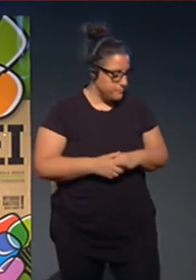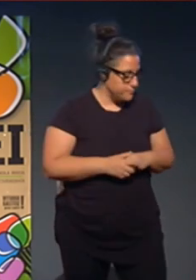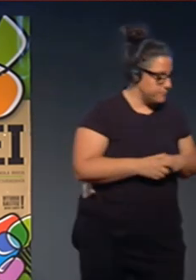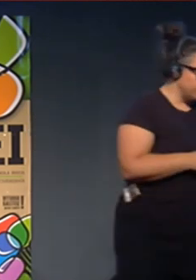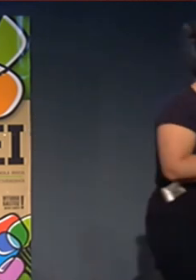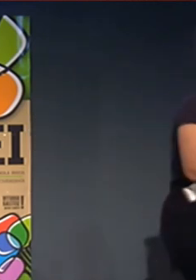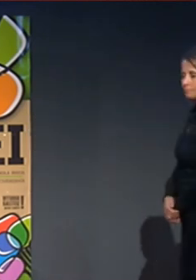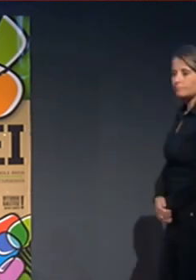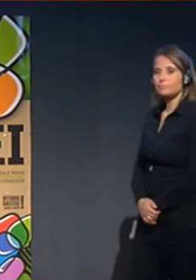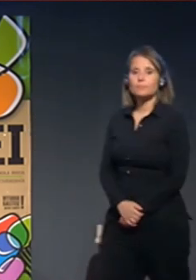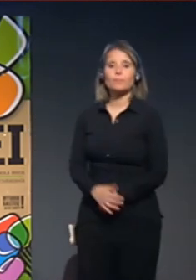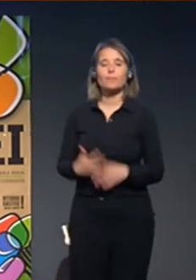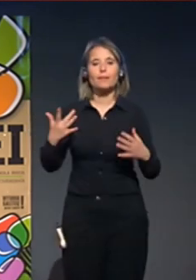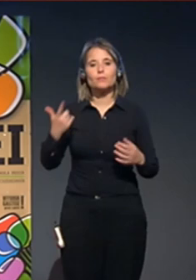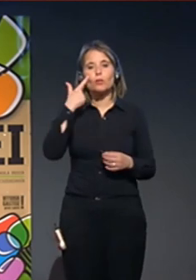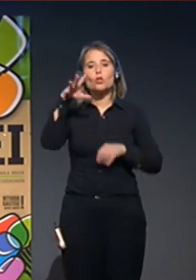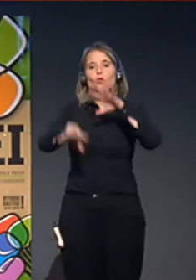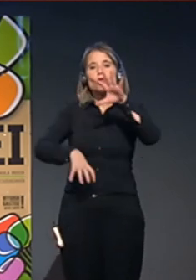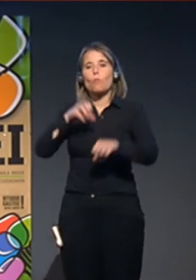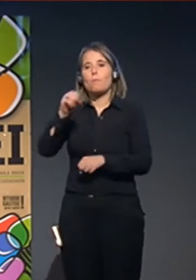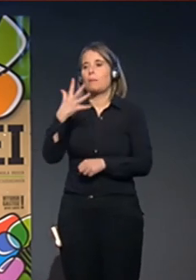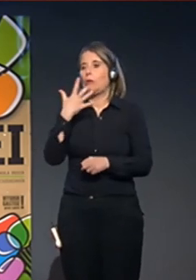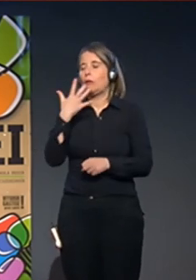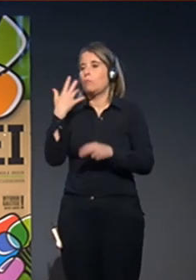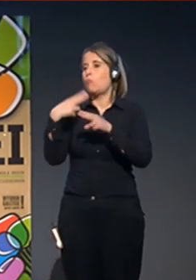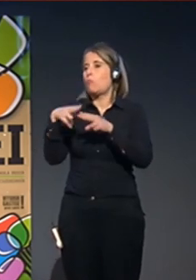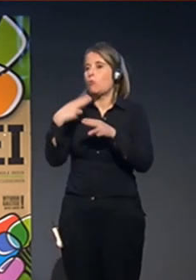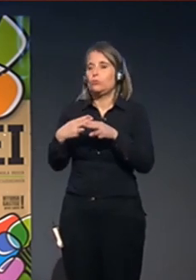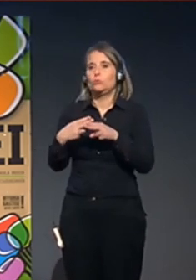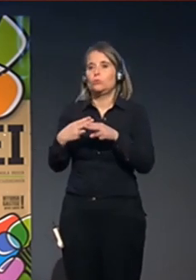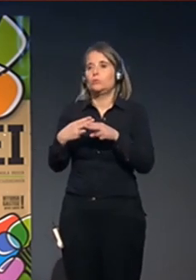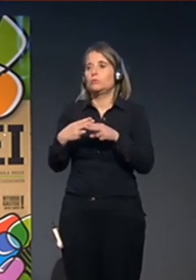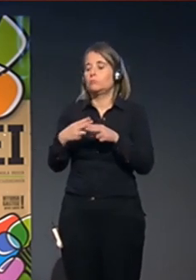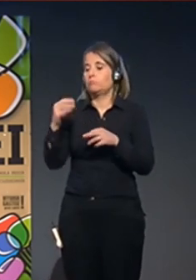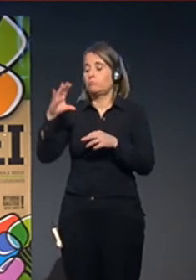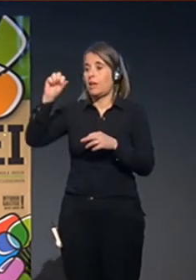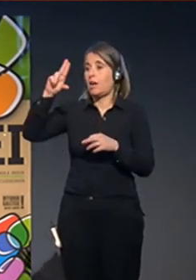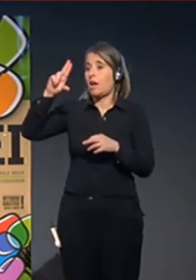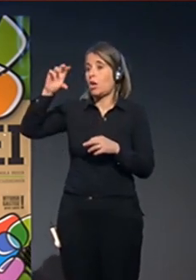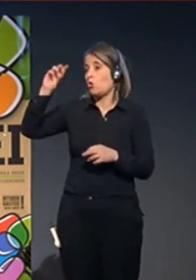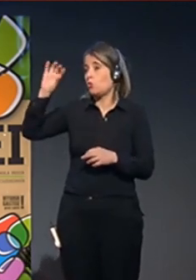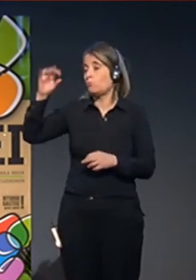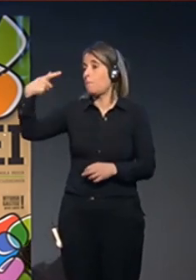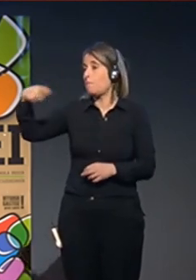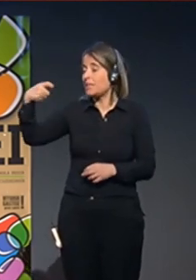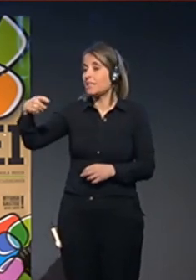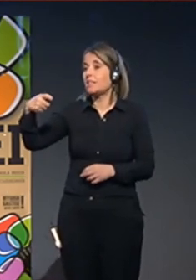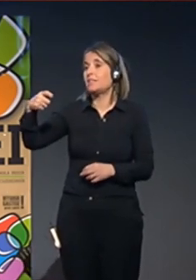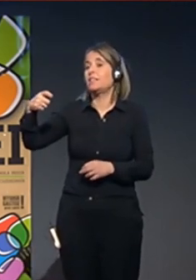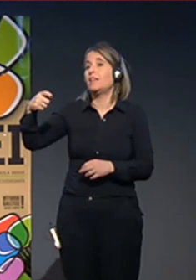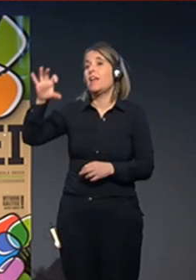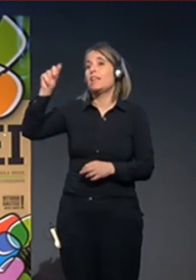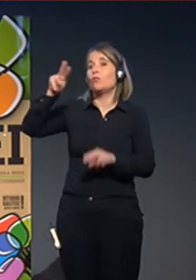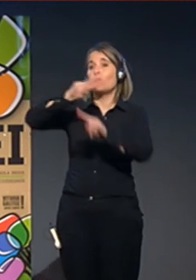entonces Cómo podemos hacer para comprar productos como dice este Carl petrini el presidente de Slow Food